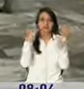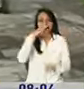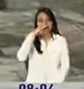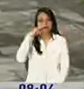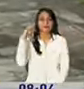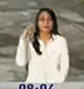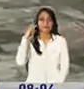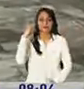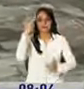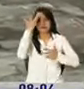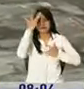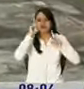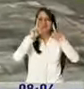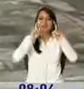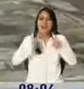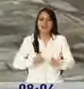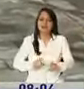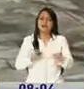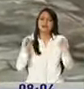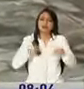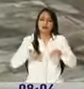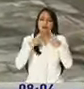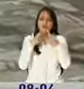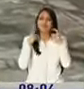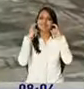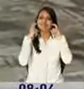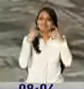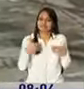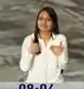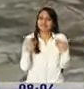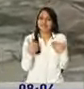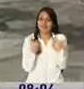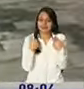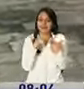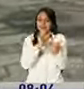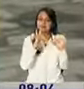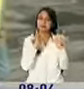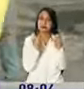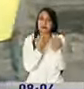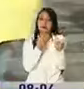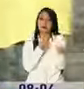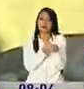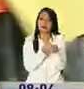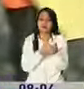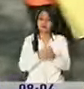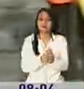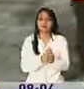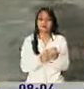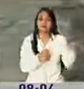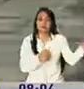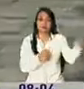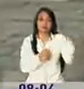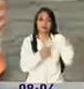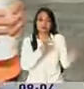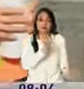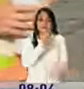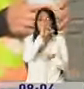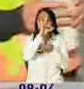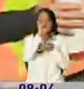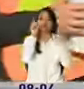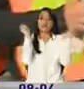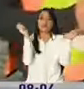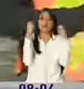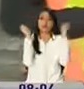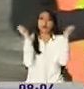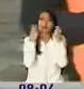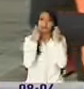para ayudar y llenar de sonrisas a estos niños y sus familias, a niños que padecen cáncer. Vamos a hablar con Wilson, quien es el representante de la Fundación, para que